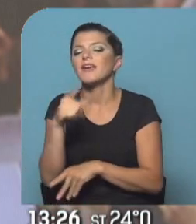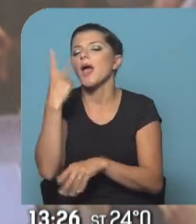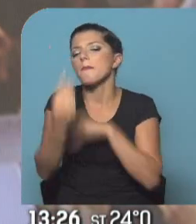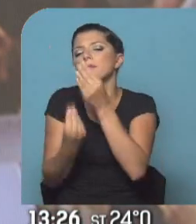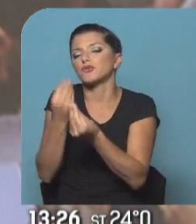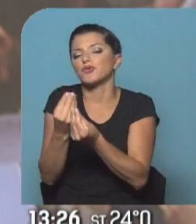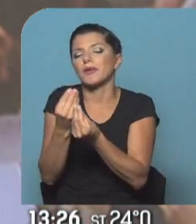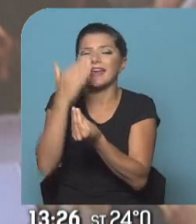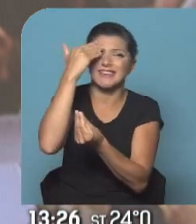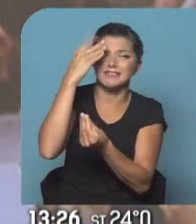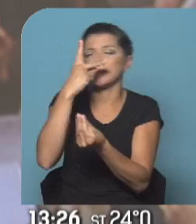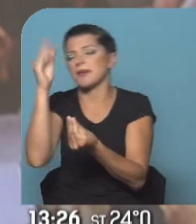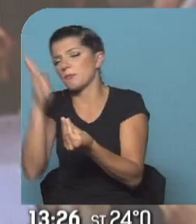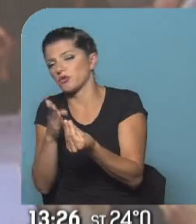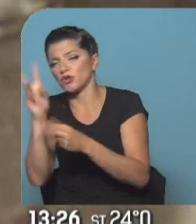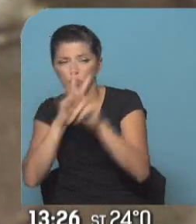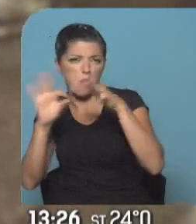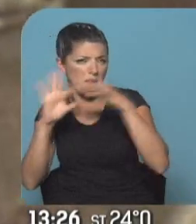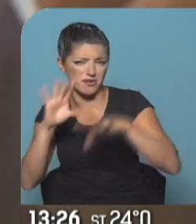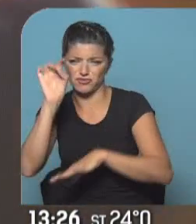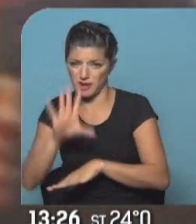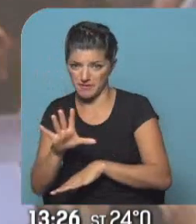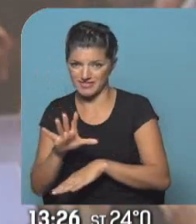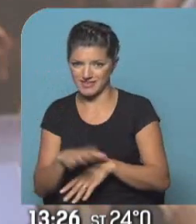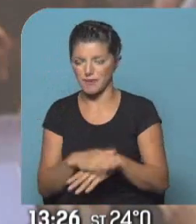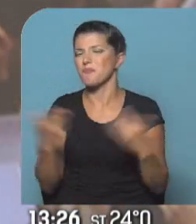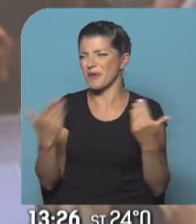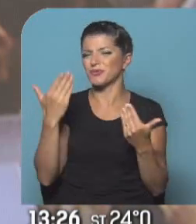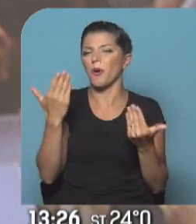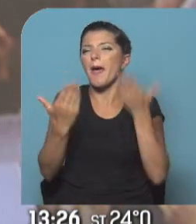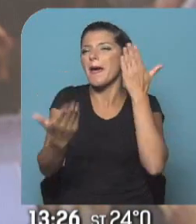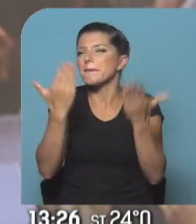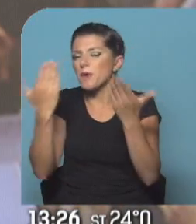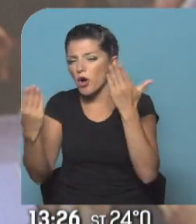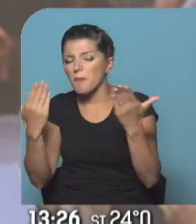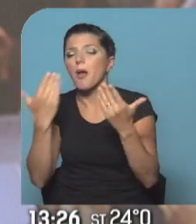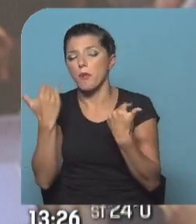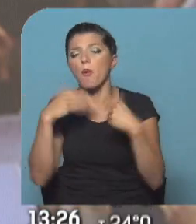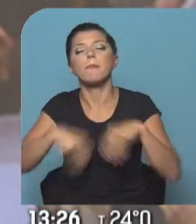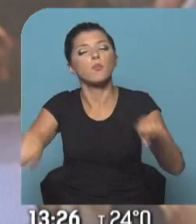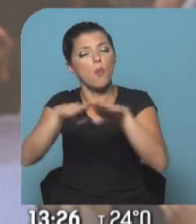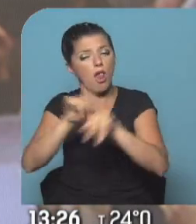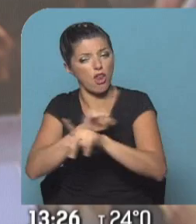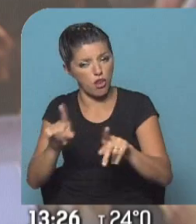población córcega reclama la independencia? Quiero decir, hay que también, me parece, ir con cuidado a la hora de meter dentro de